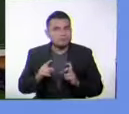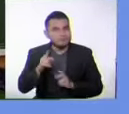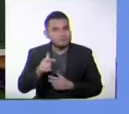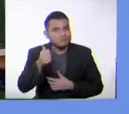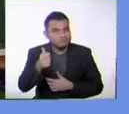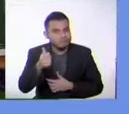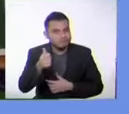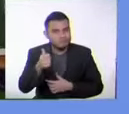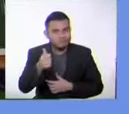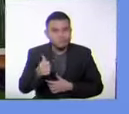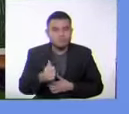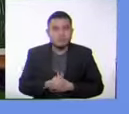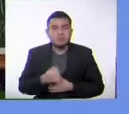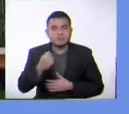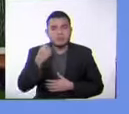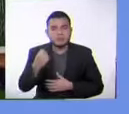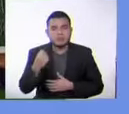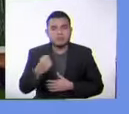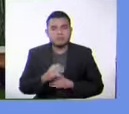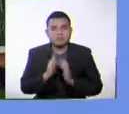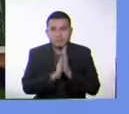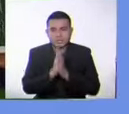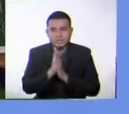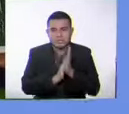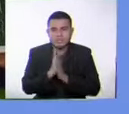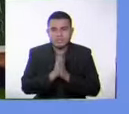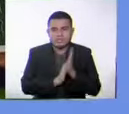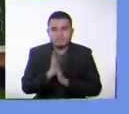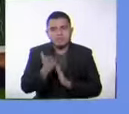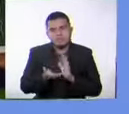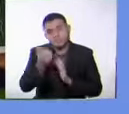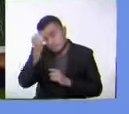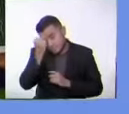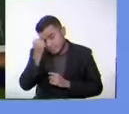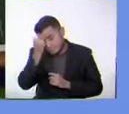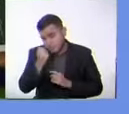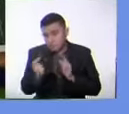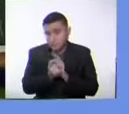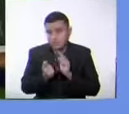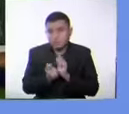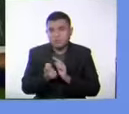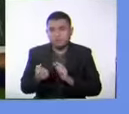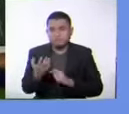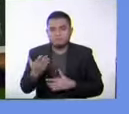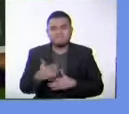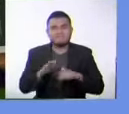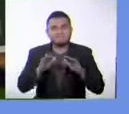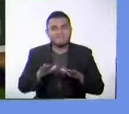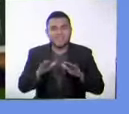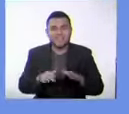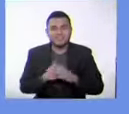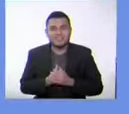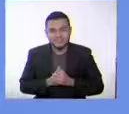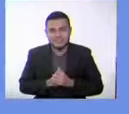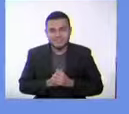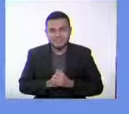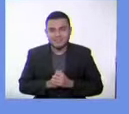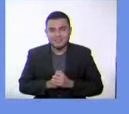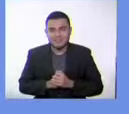mayor importancia e interés y hayan aprendido un conocimiento nuevo. Así que muchísimas gracias.